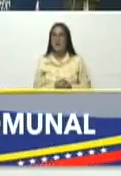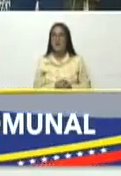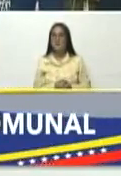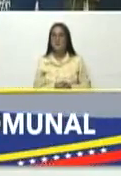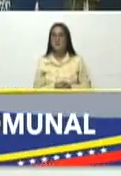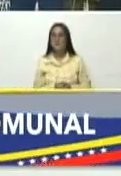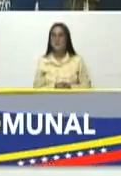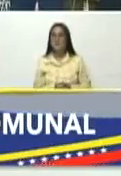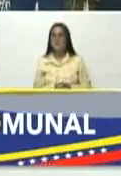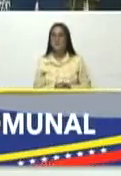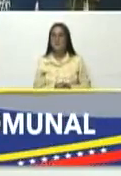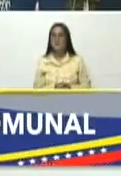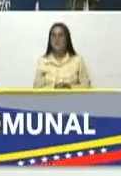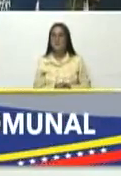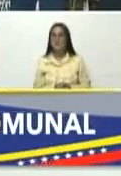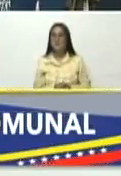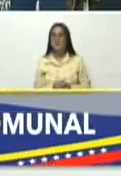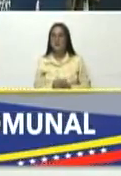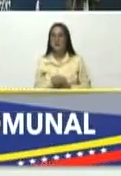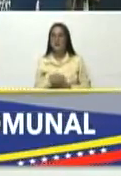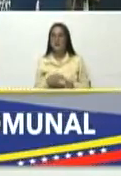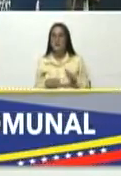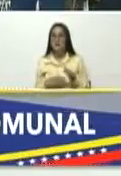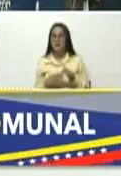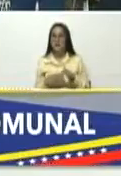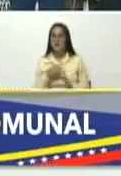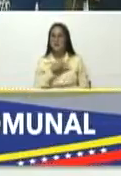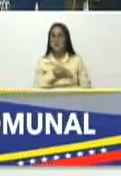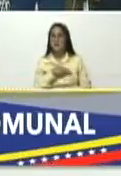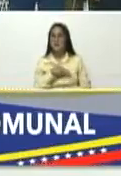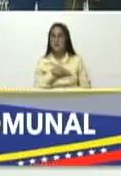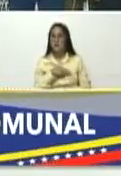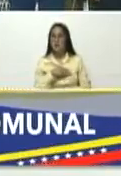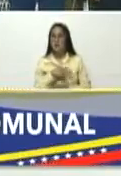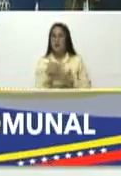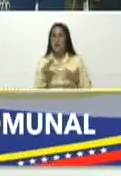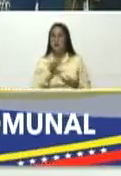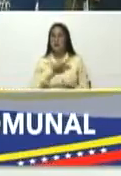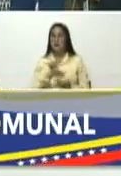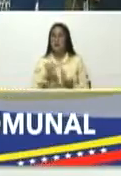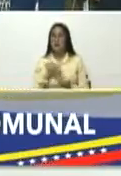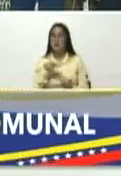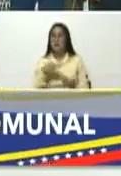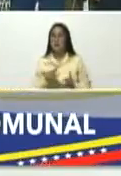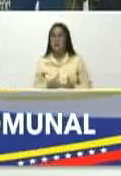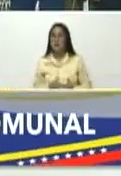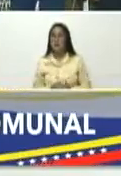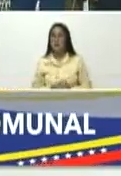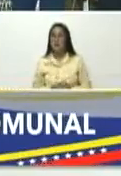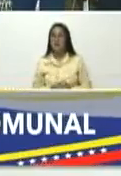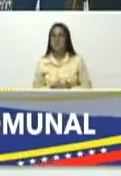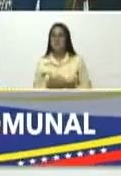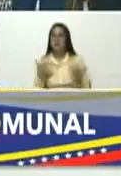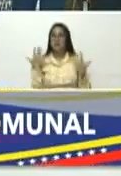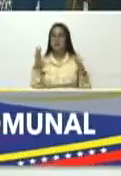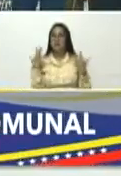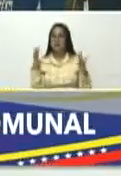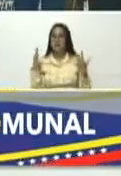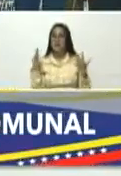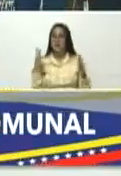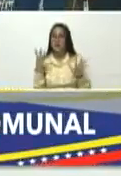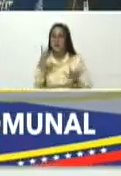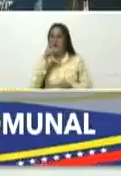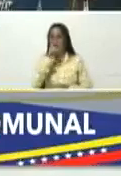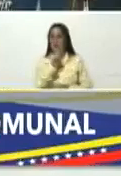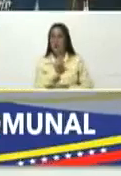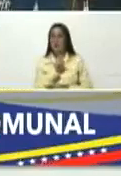Alejo, la base de misiones, los gigantes de la revolución, para celebrar los